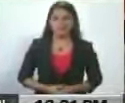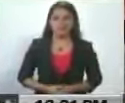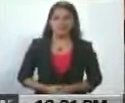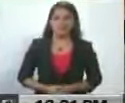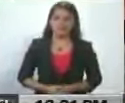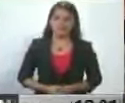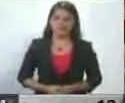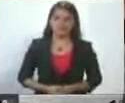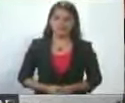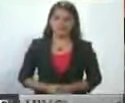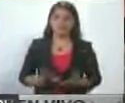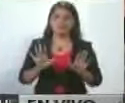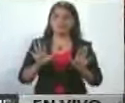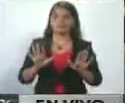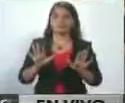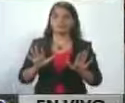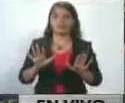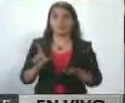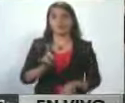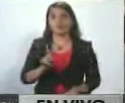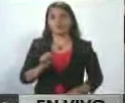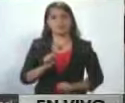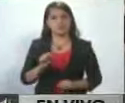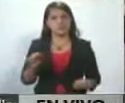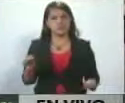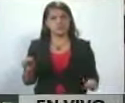Y ya no le puede quedar.